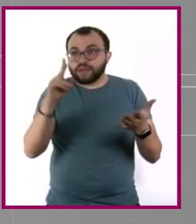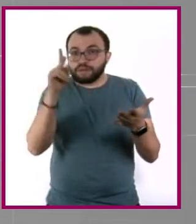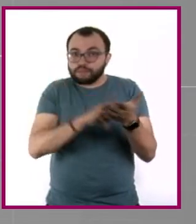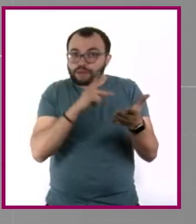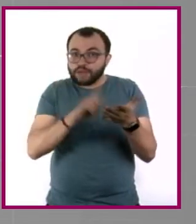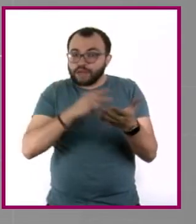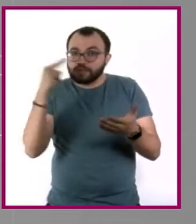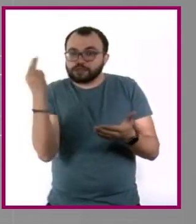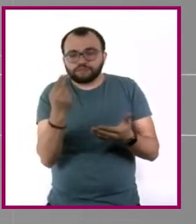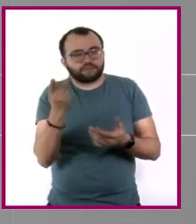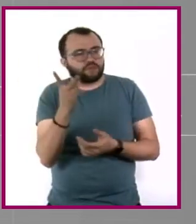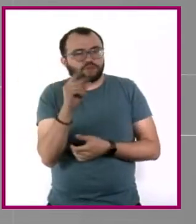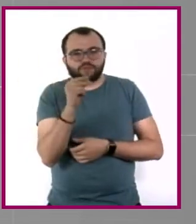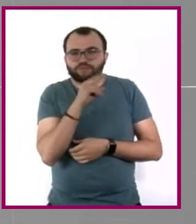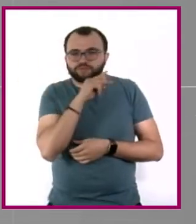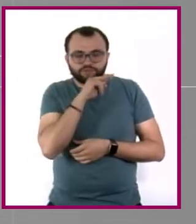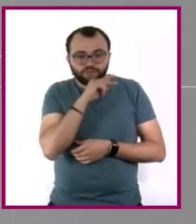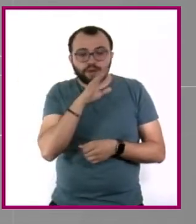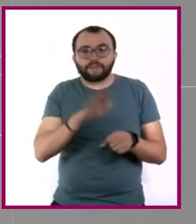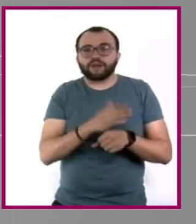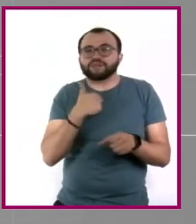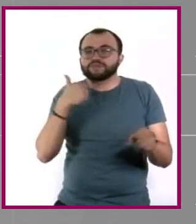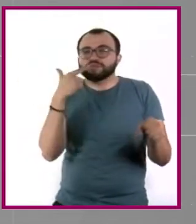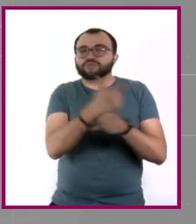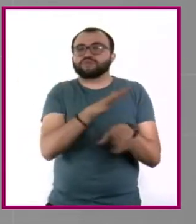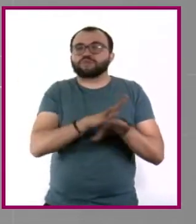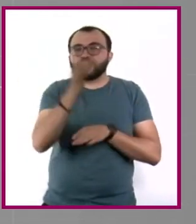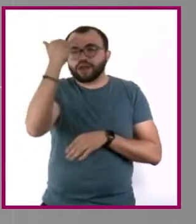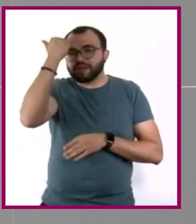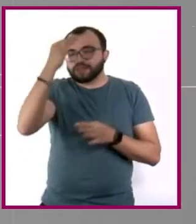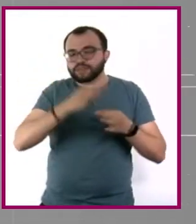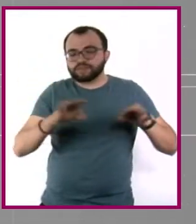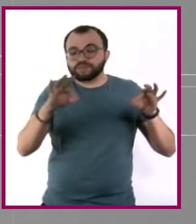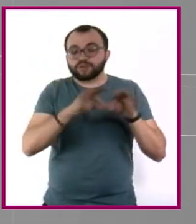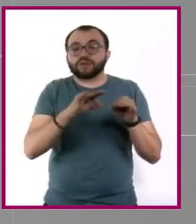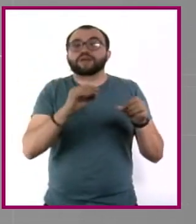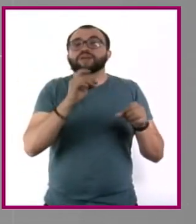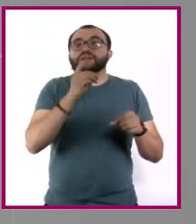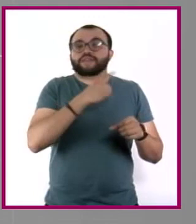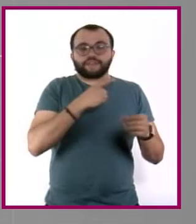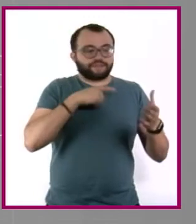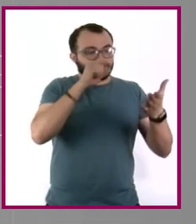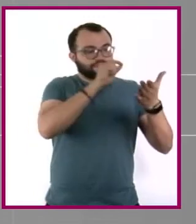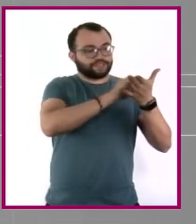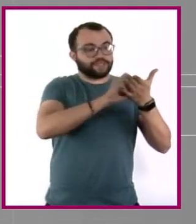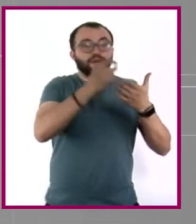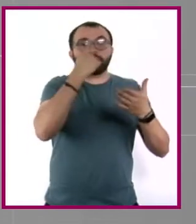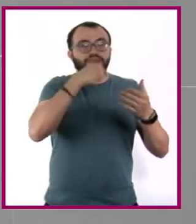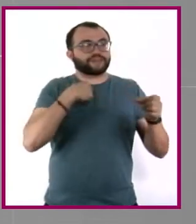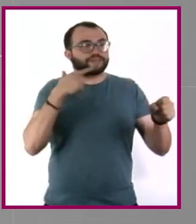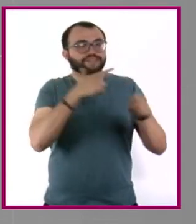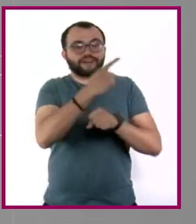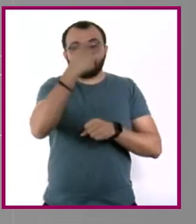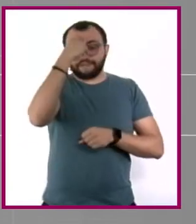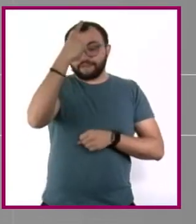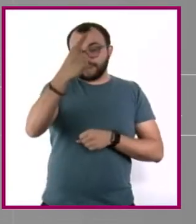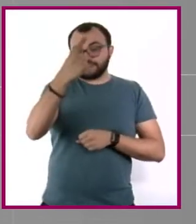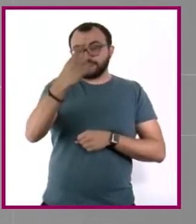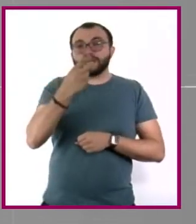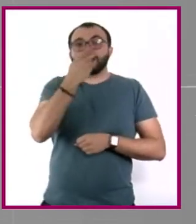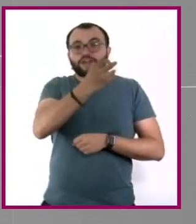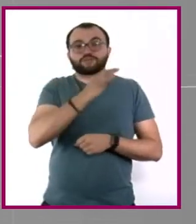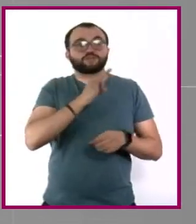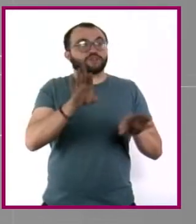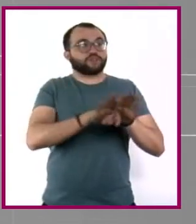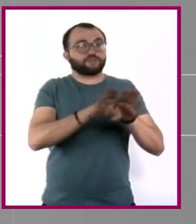preocupes. Para identificar las ideas principales, un buen recurso es subrayarlas para identificarlas fácilmente. Con esto, podemos eliminar